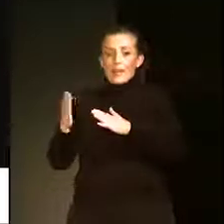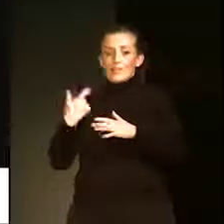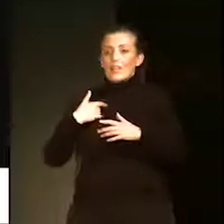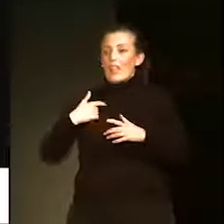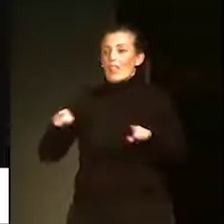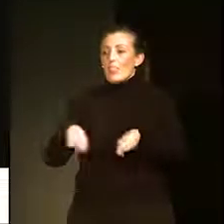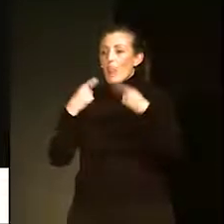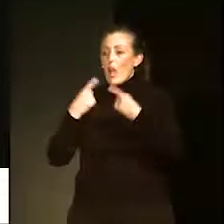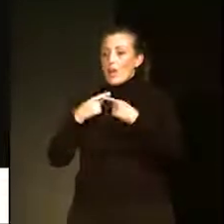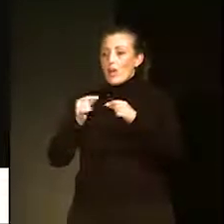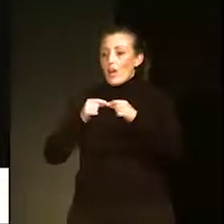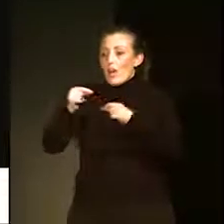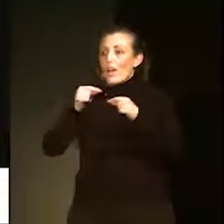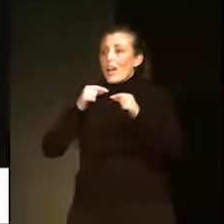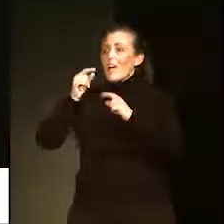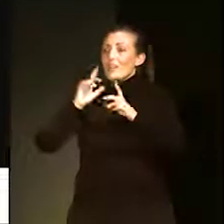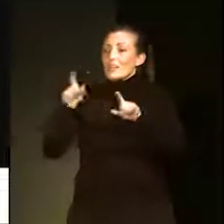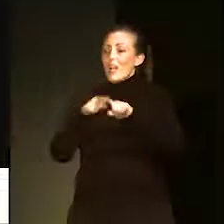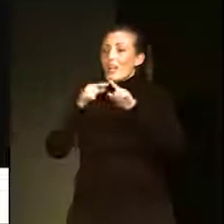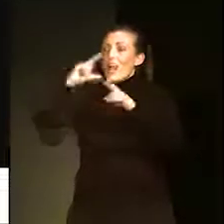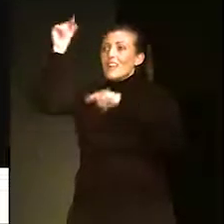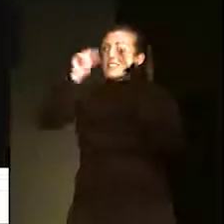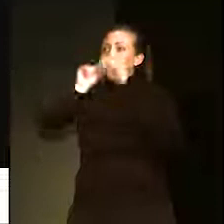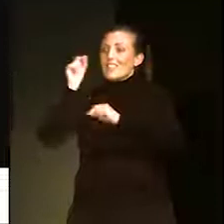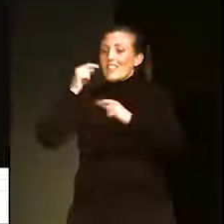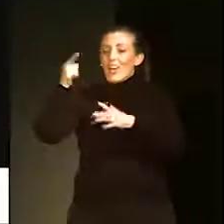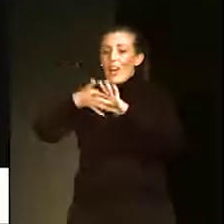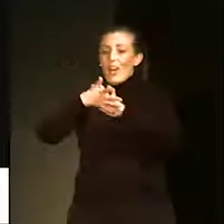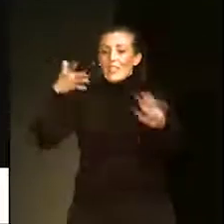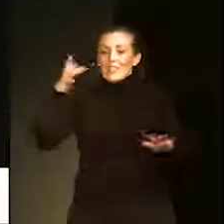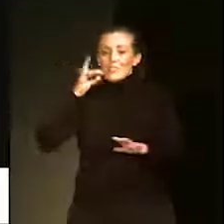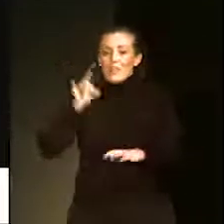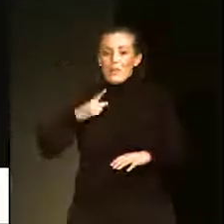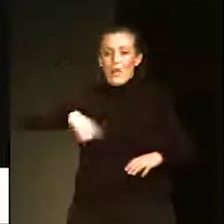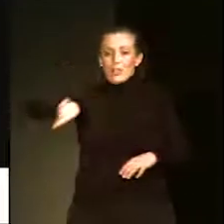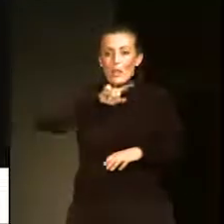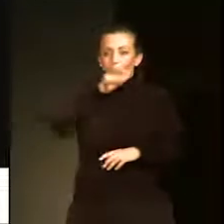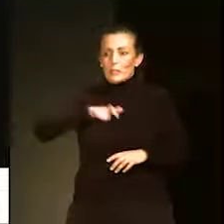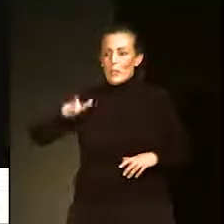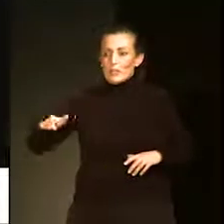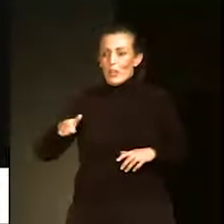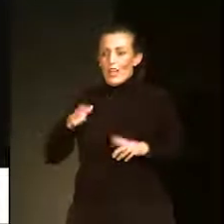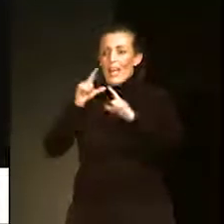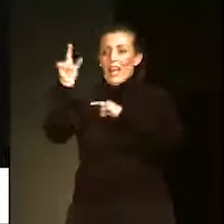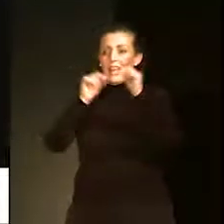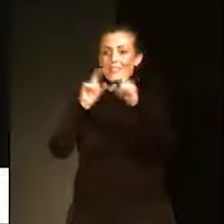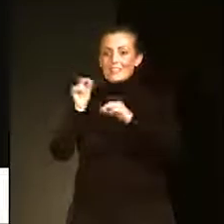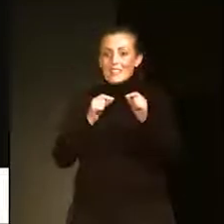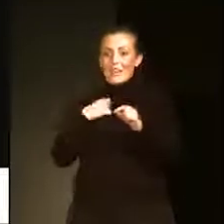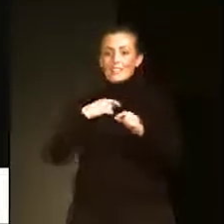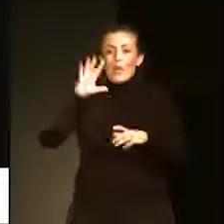misma distancia hacia las estrellas. Unas estrellas que brillan para todos y para todas, que deben ser, además,